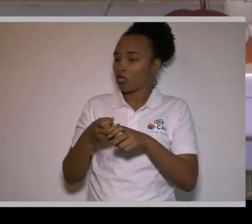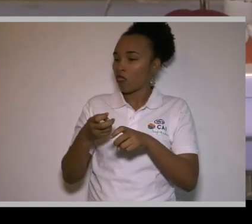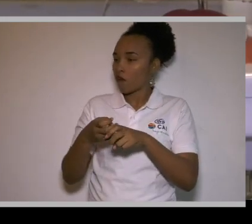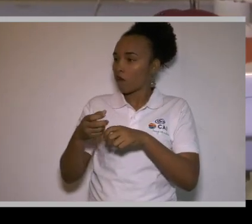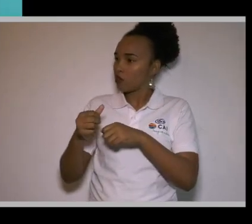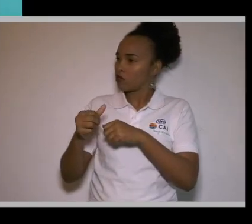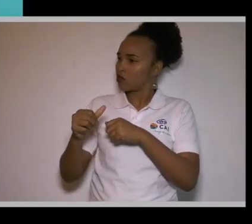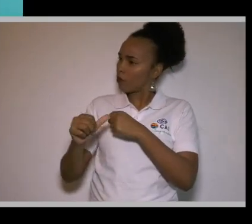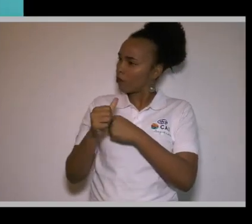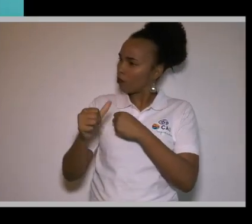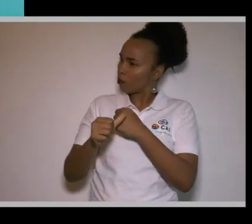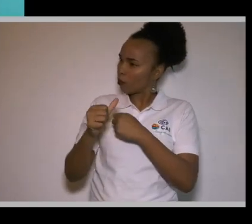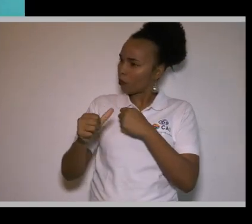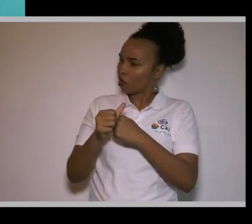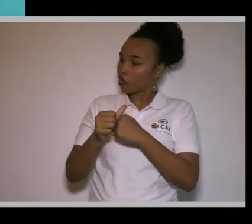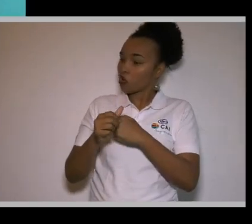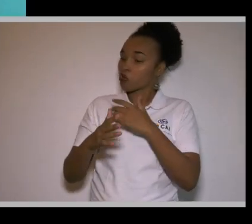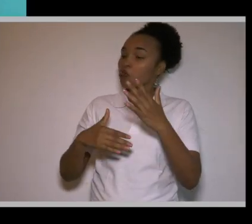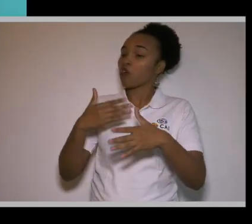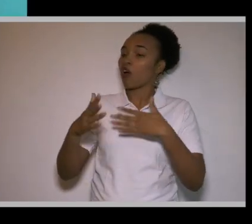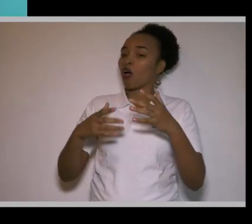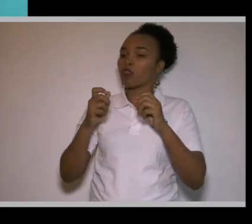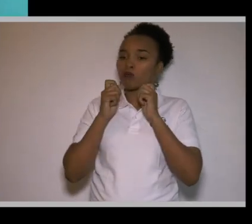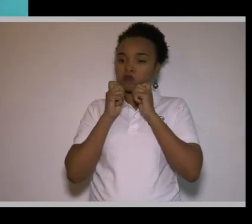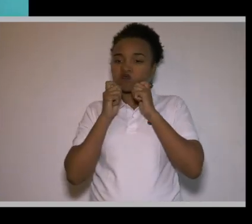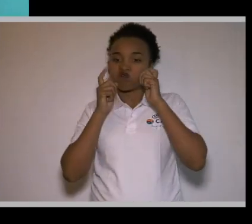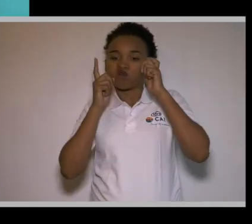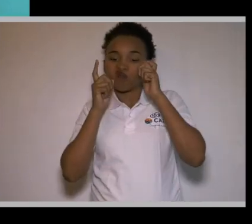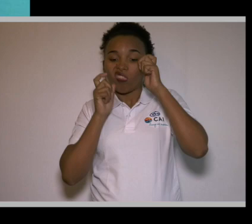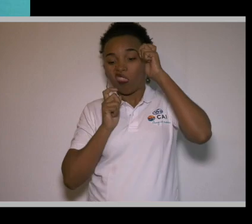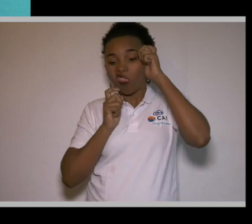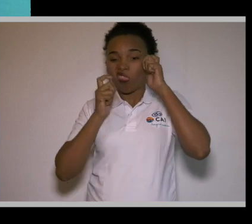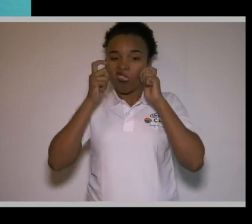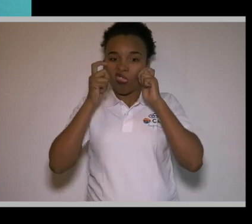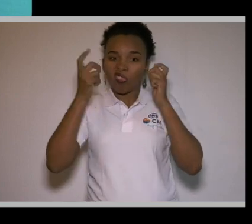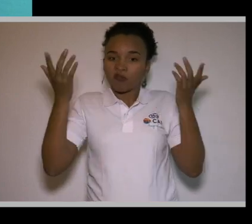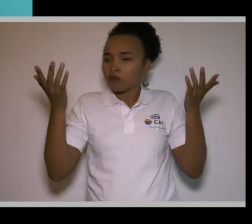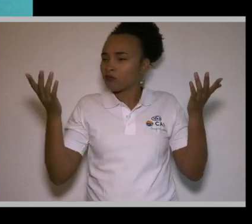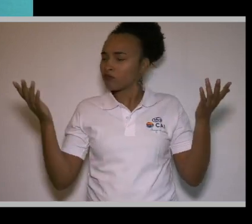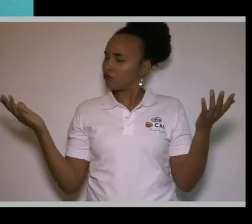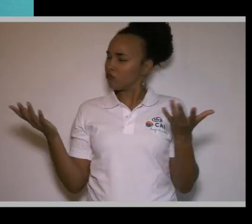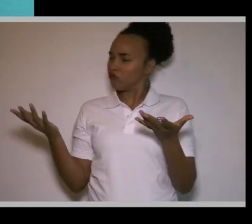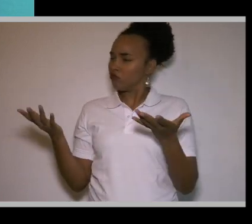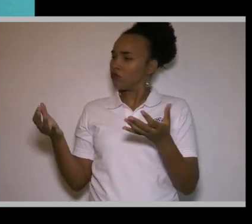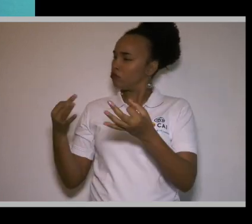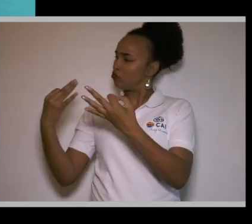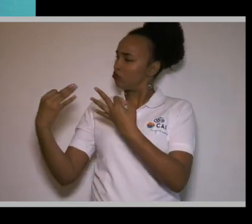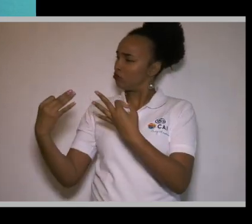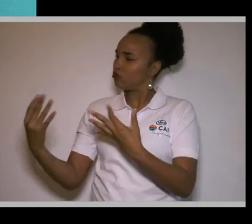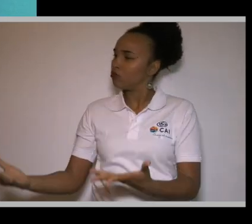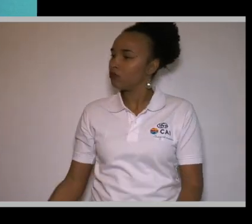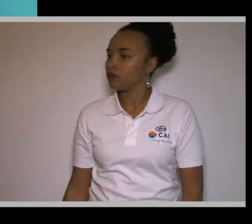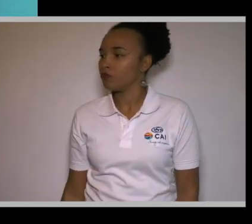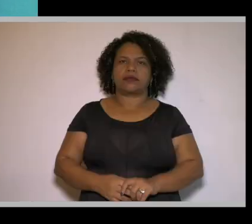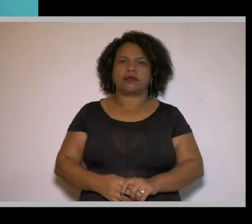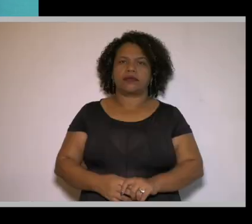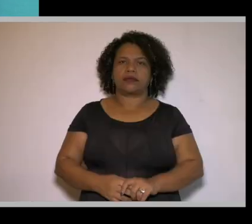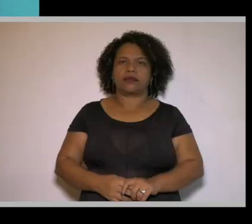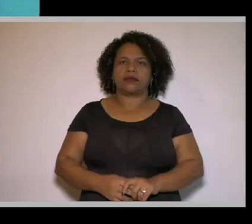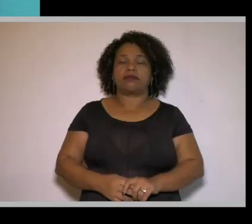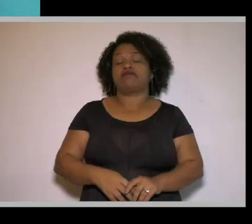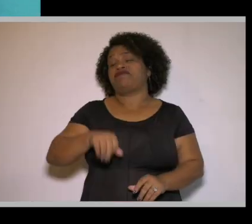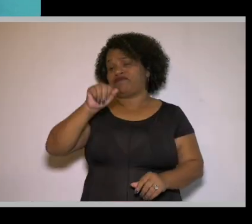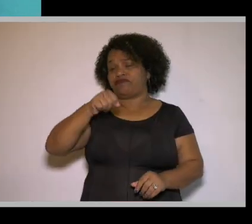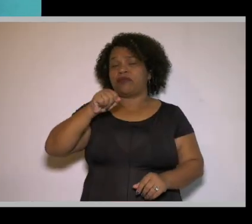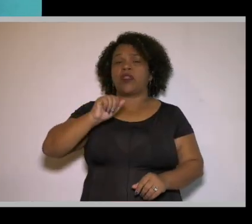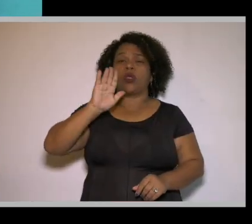se puede, casi siempre cuando se fracturan aquí, se fractura el cóndilo. Y si pasa desapercibido, la mamá no se da cuenta, no lo